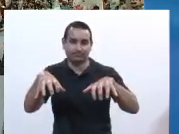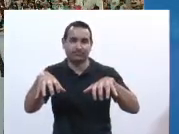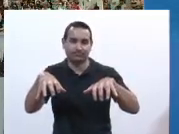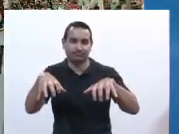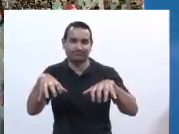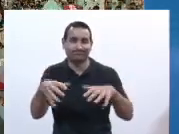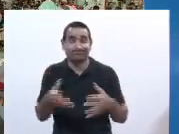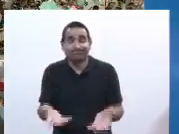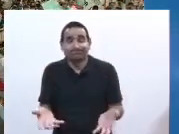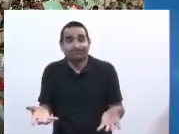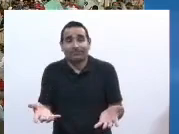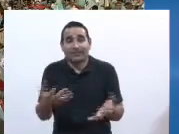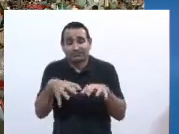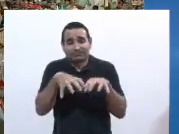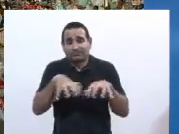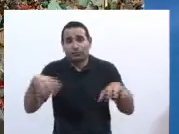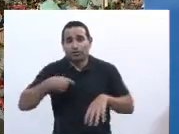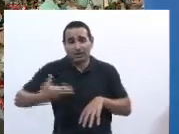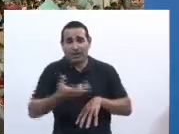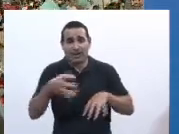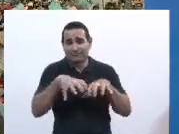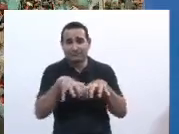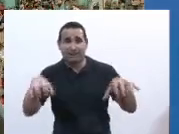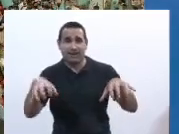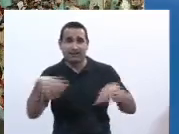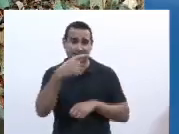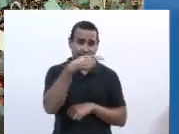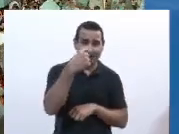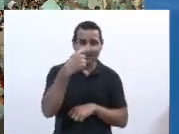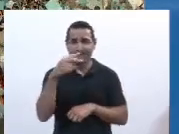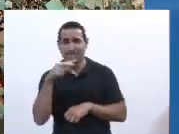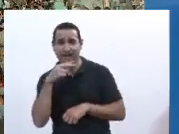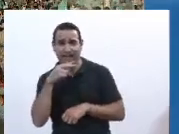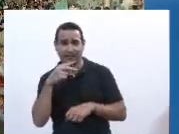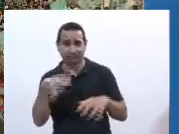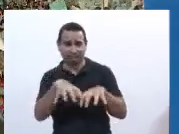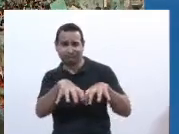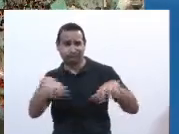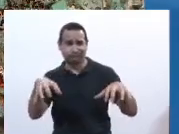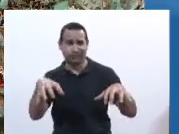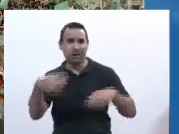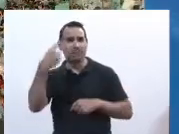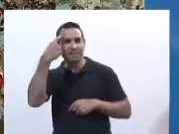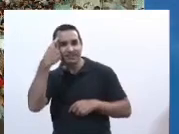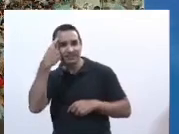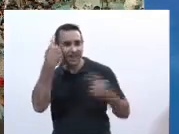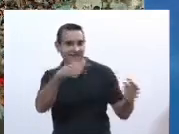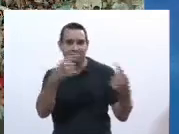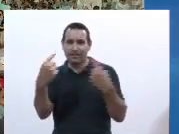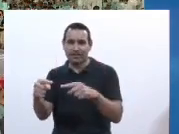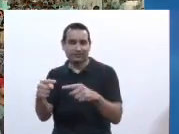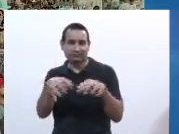que lamentablemente divide entre celestes y verdes a quienes piensan de una u otra